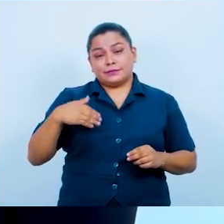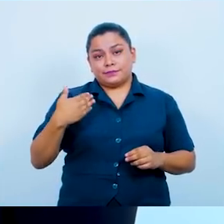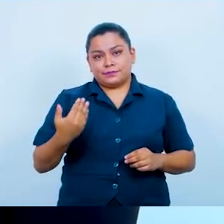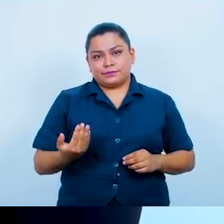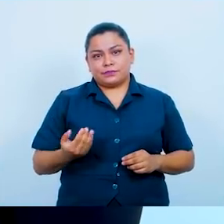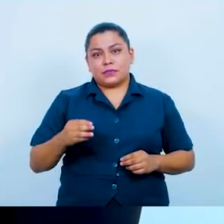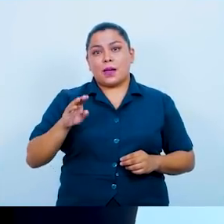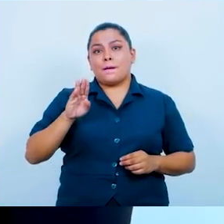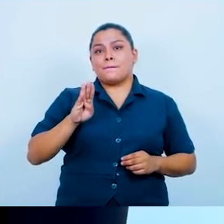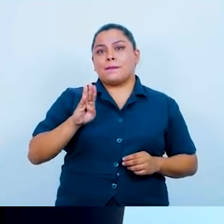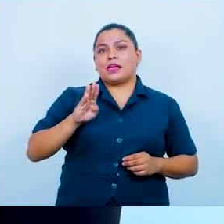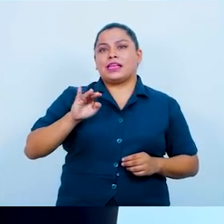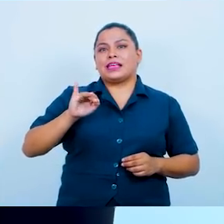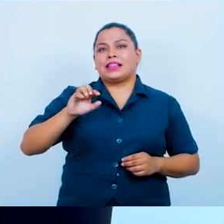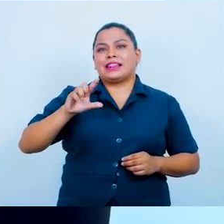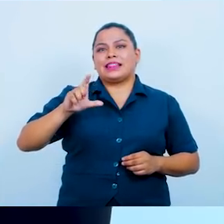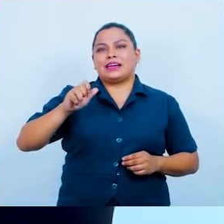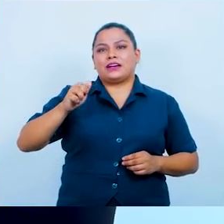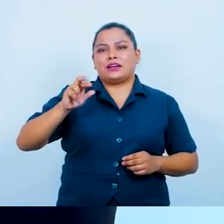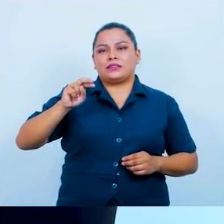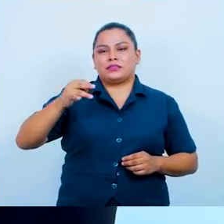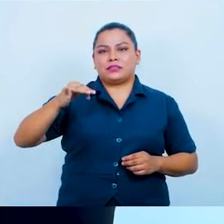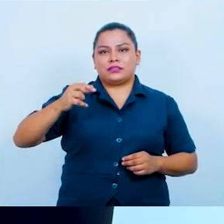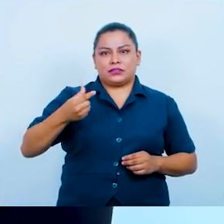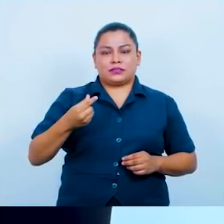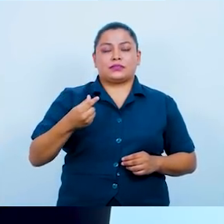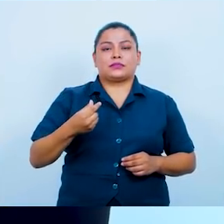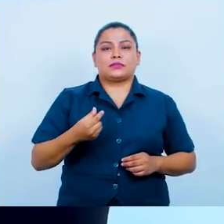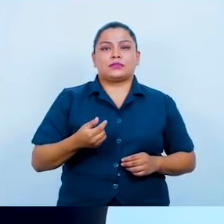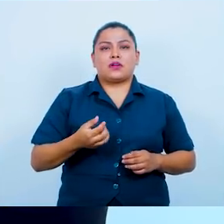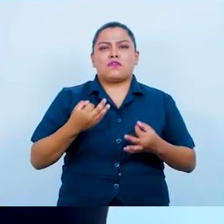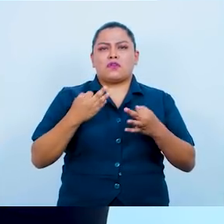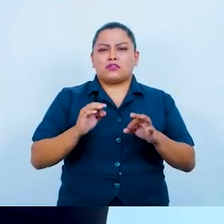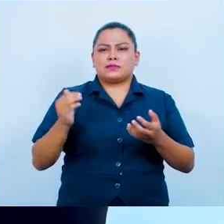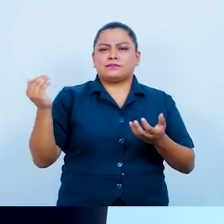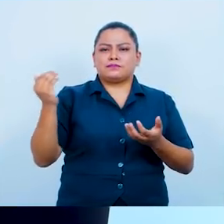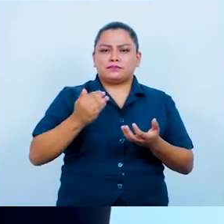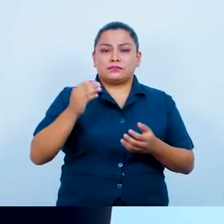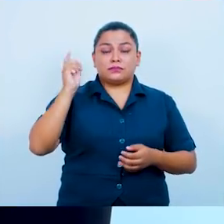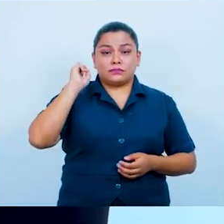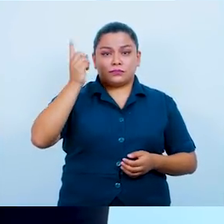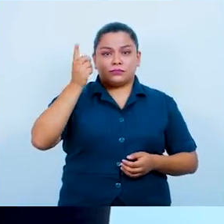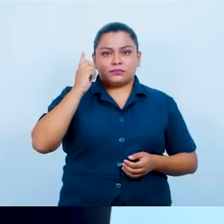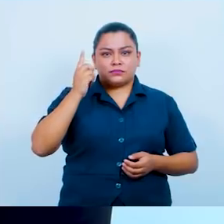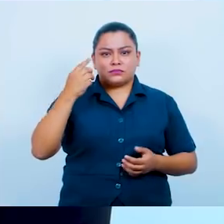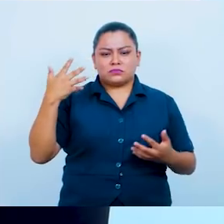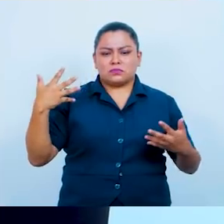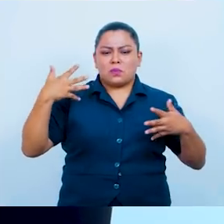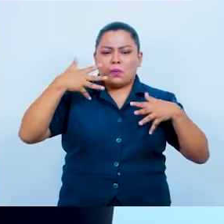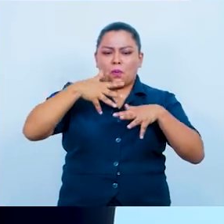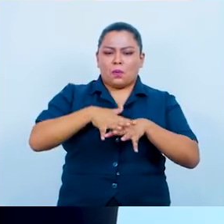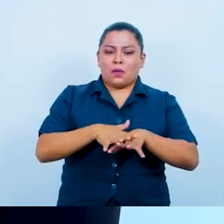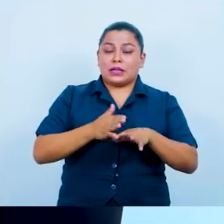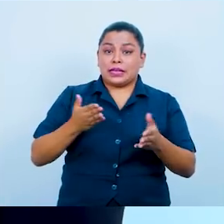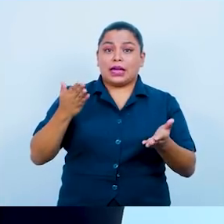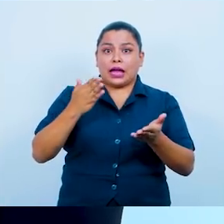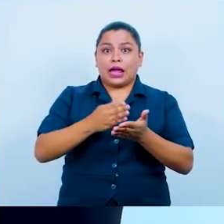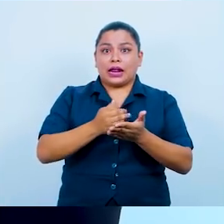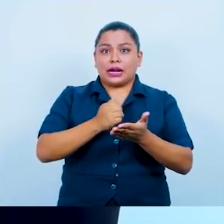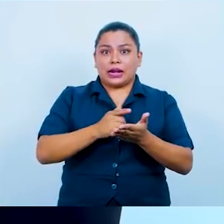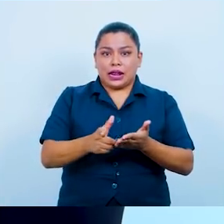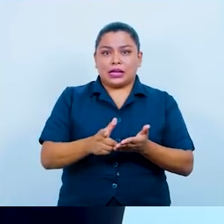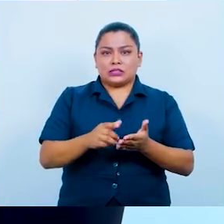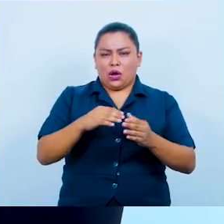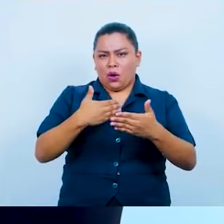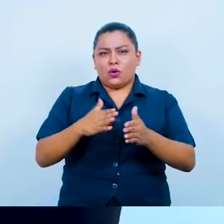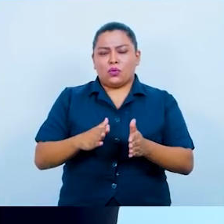el b-learning emplea un formato de enseñanza en el cual el docente combina la modalidad presencial con el rol